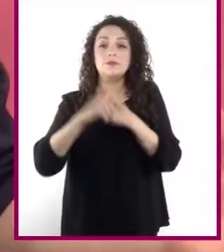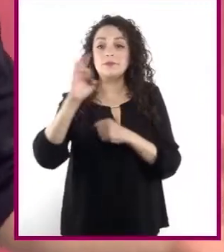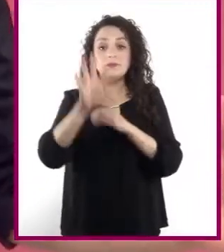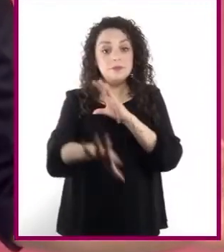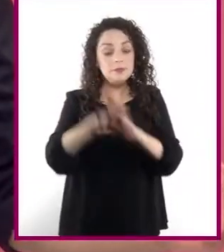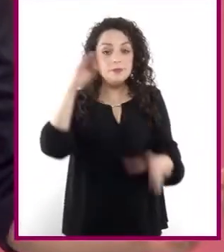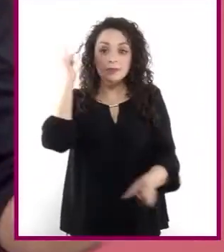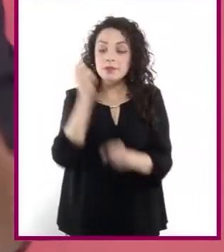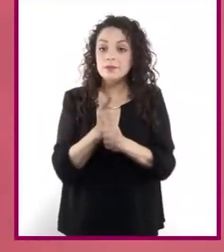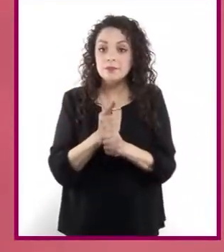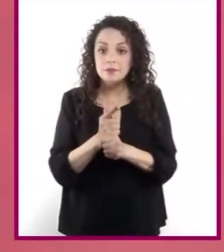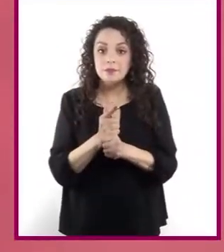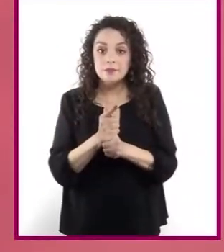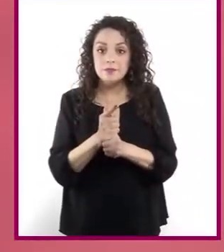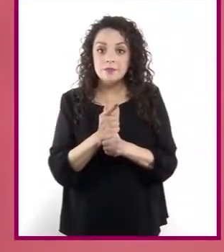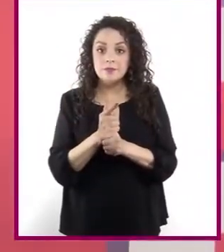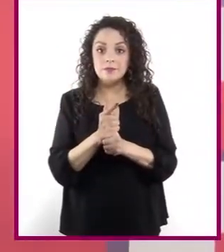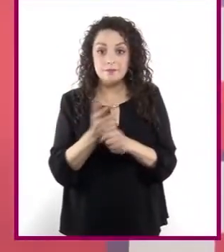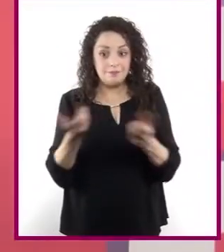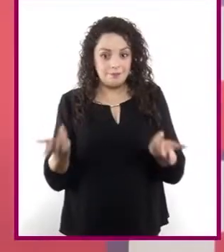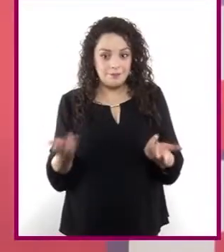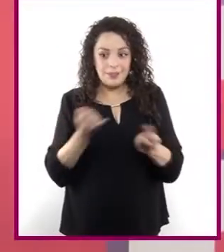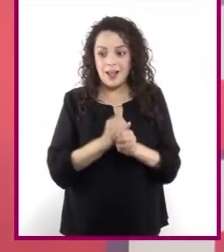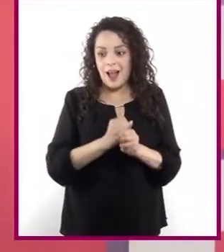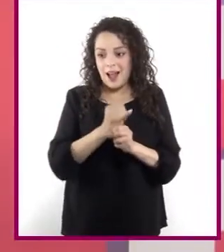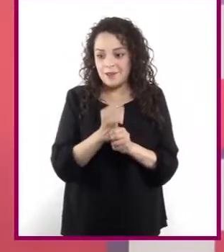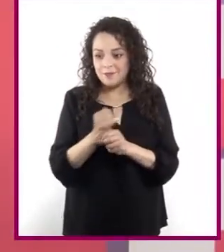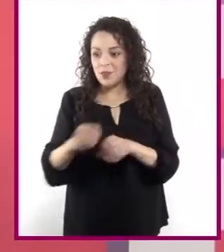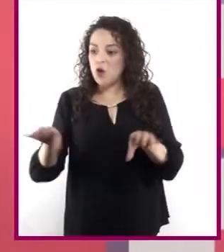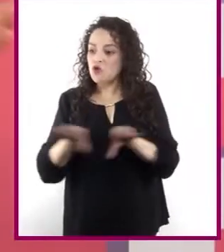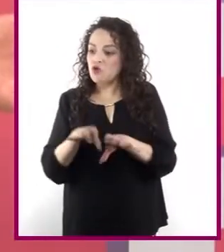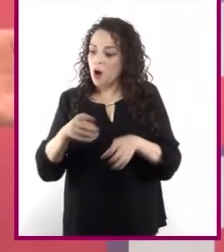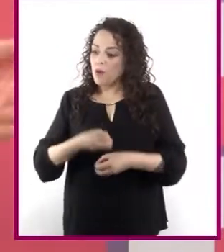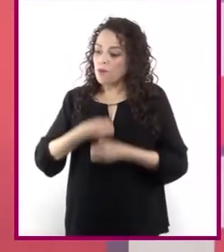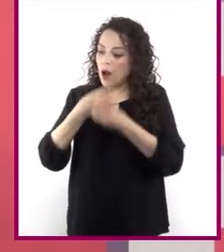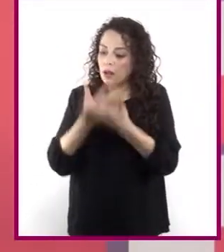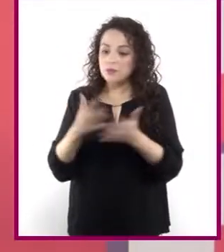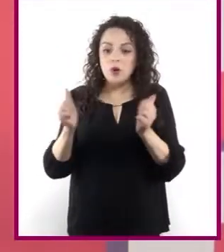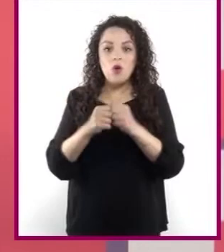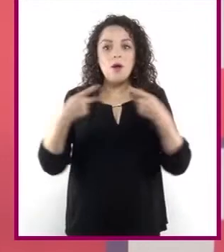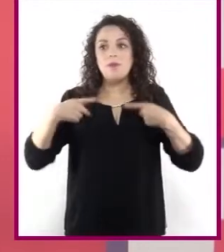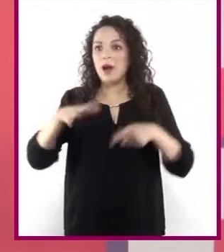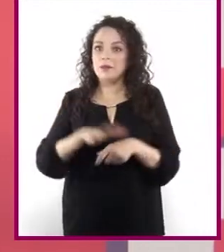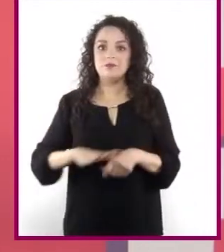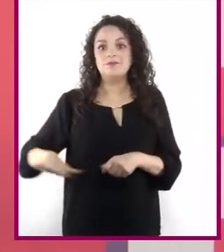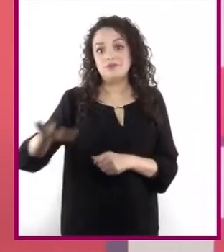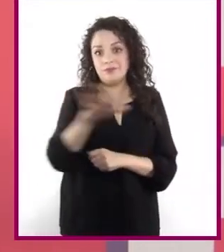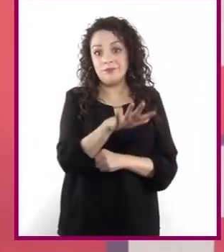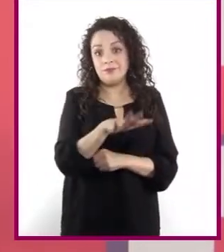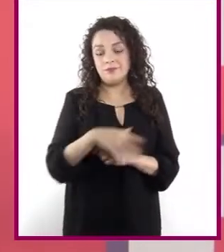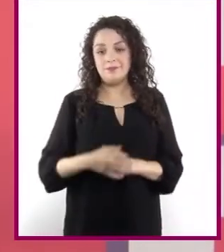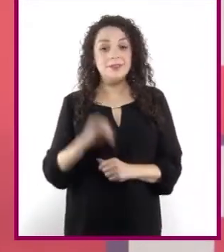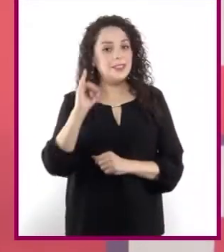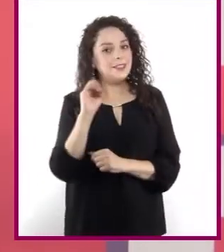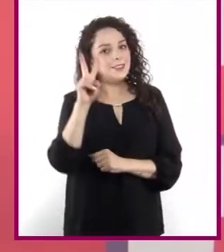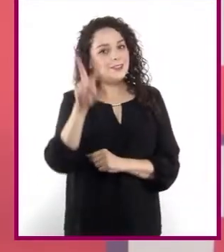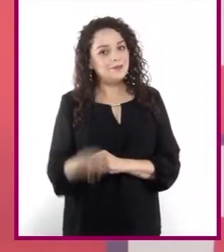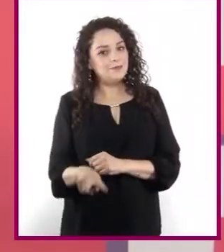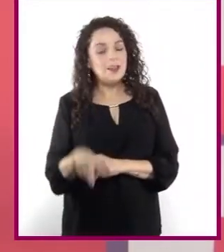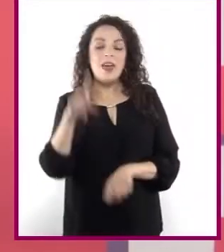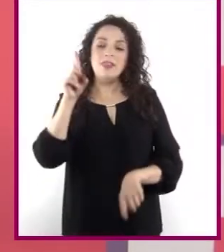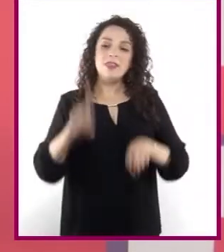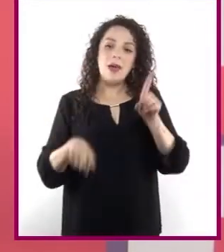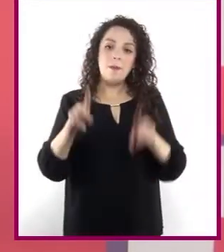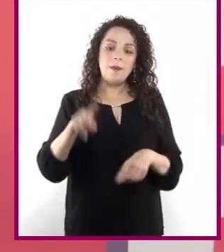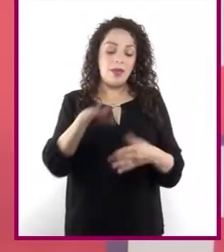o hecho? Los investigadores, ¿de qué manera se expresan ante el público? Así es, todo depende